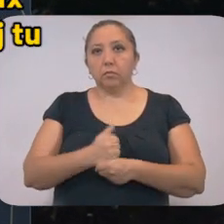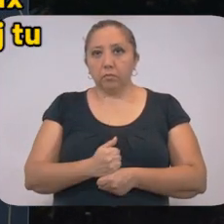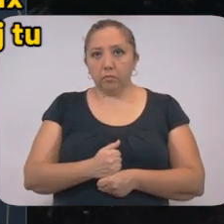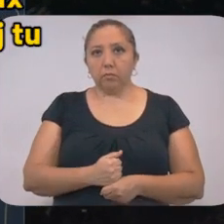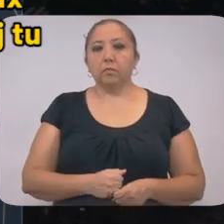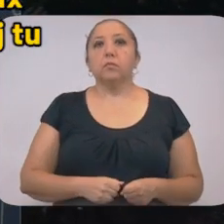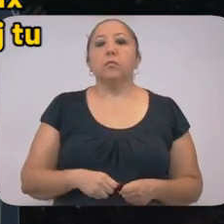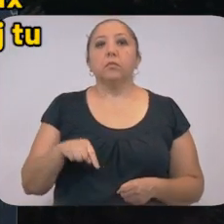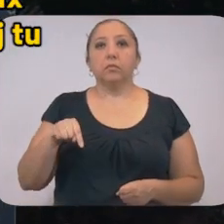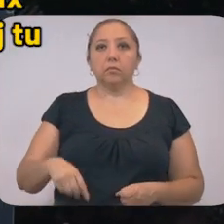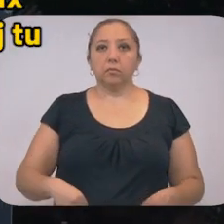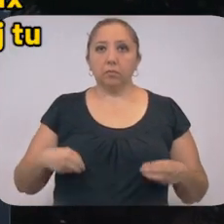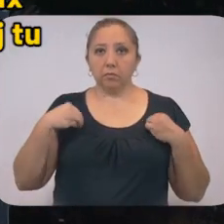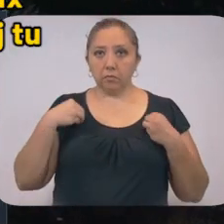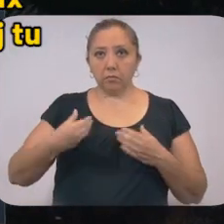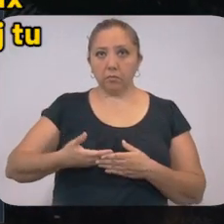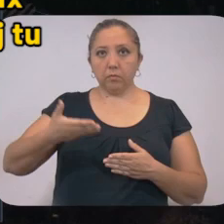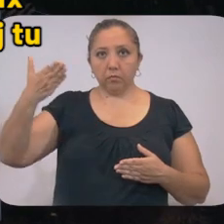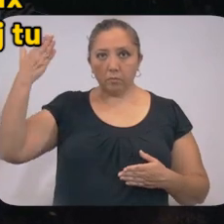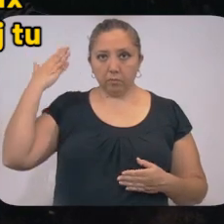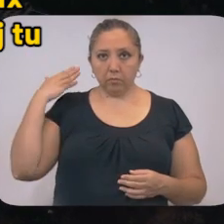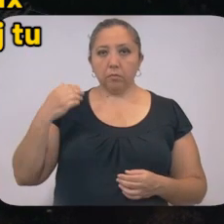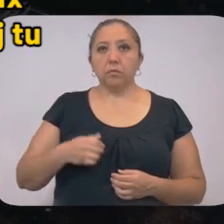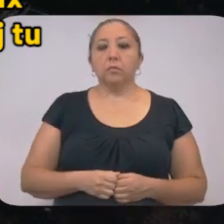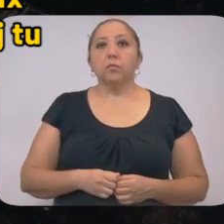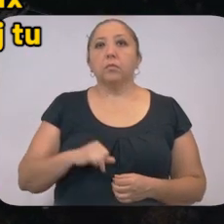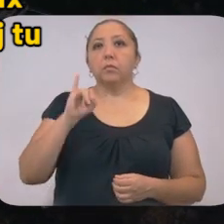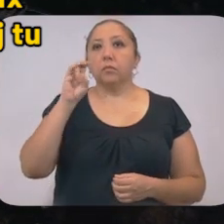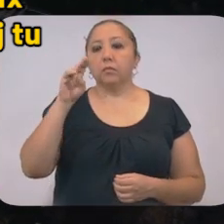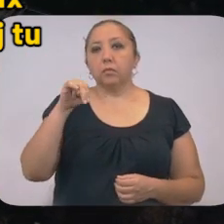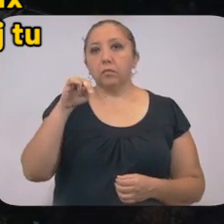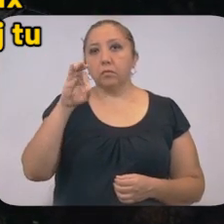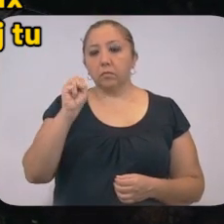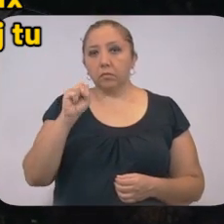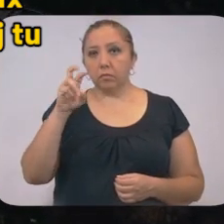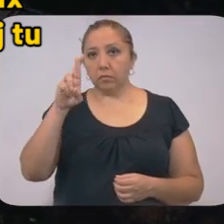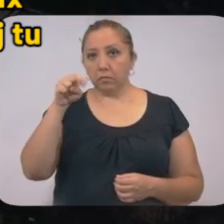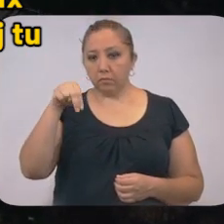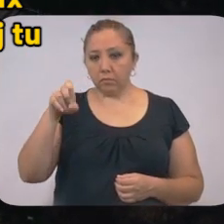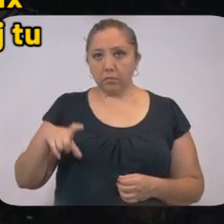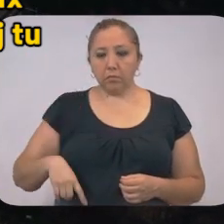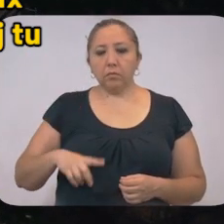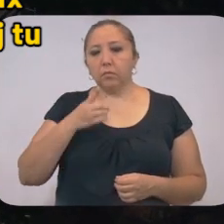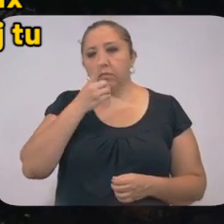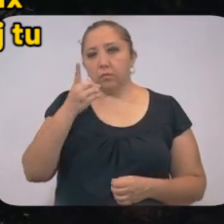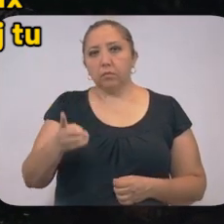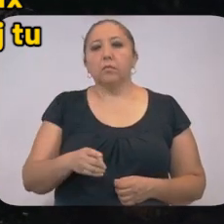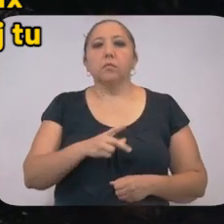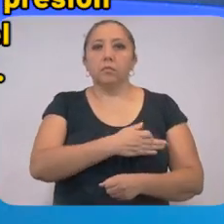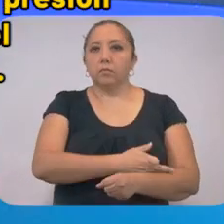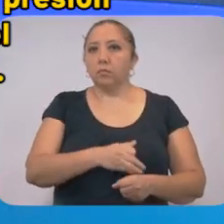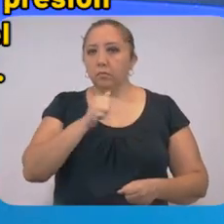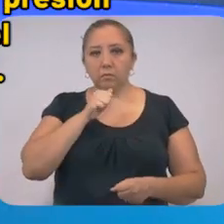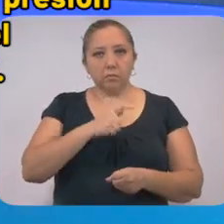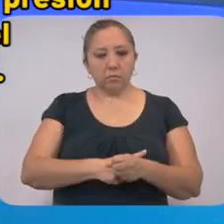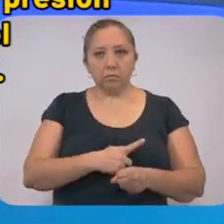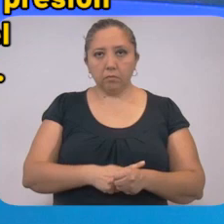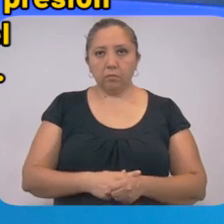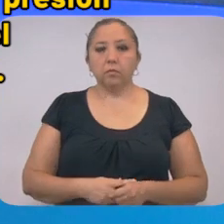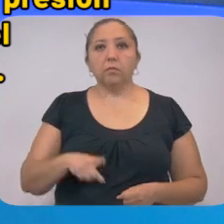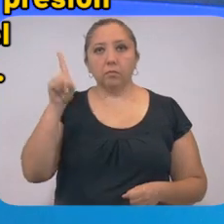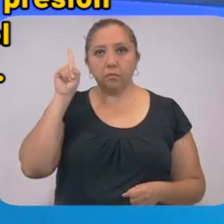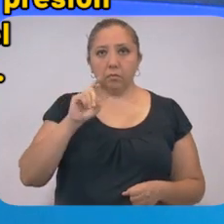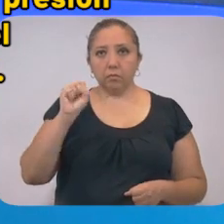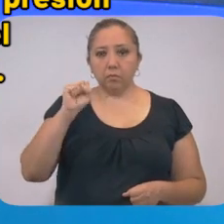originario y residente de Mérida, con antecedentes médicos y insuficiencia renal crónica. Sus contactos se reportan asintomáticos. Mujer